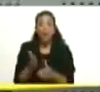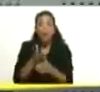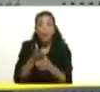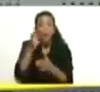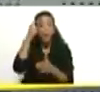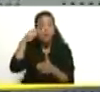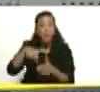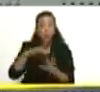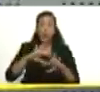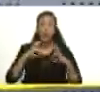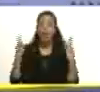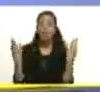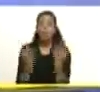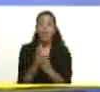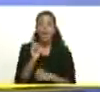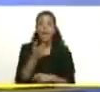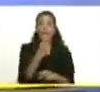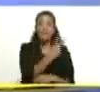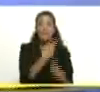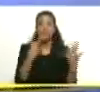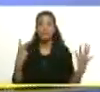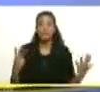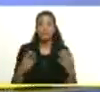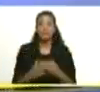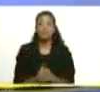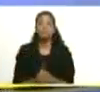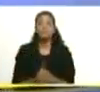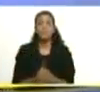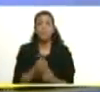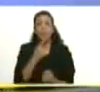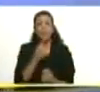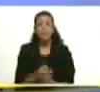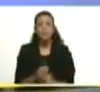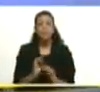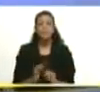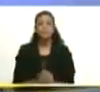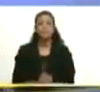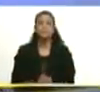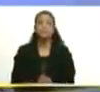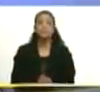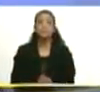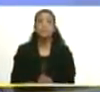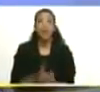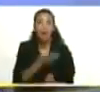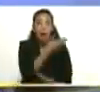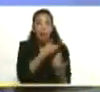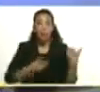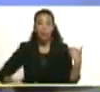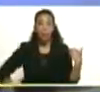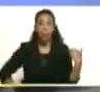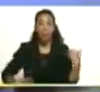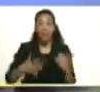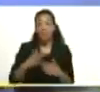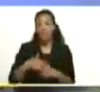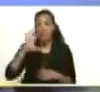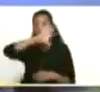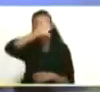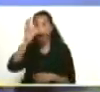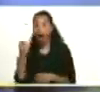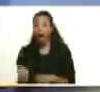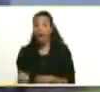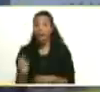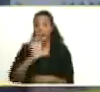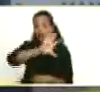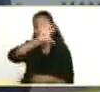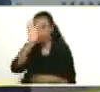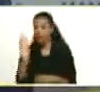compartir con esta familia. Se lo decía a un presidente del África con el cual estaba